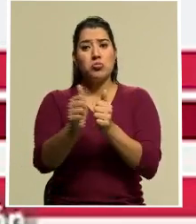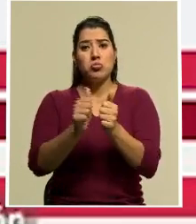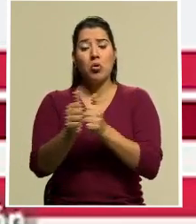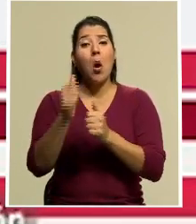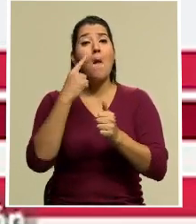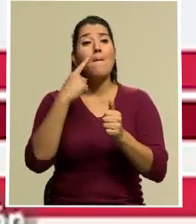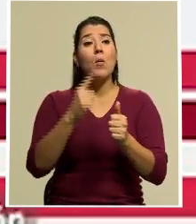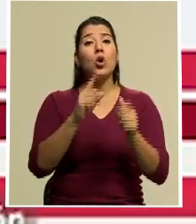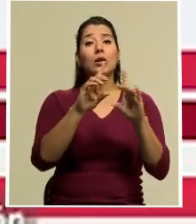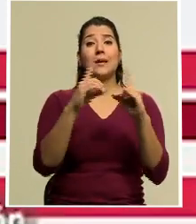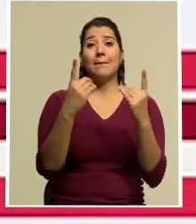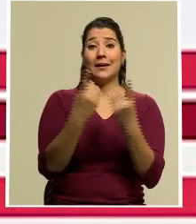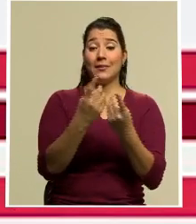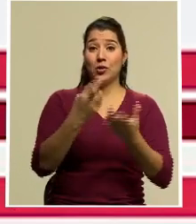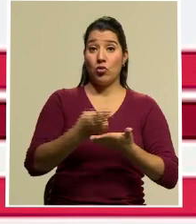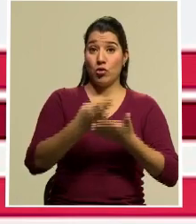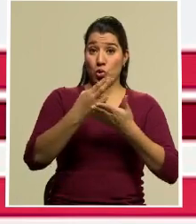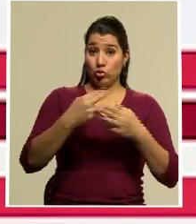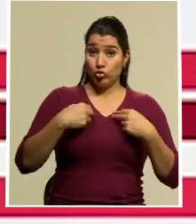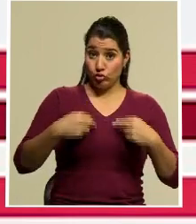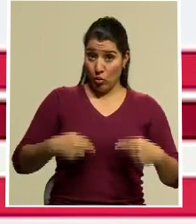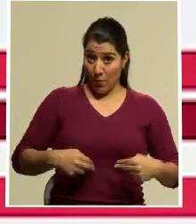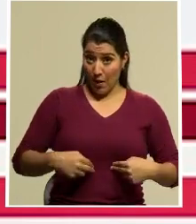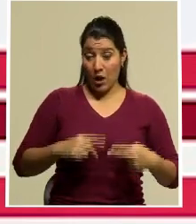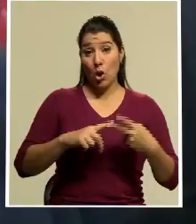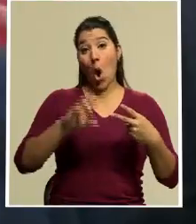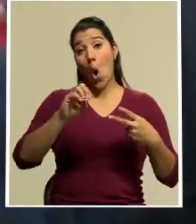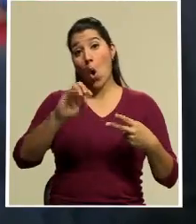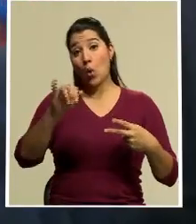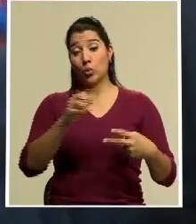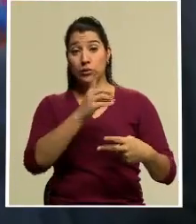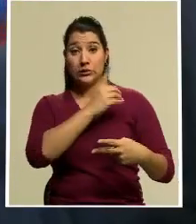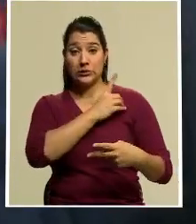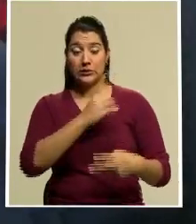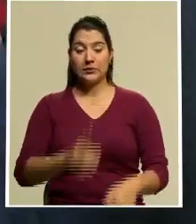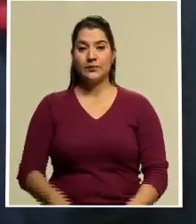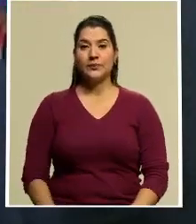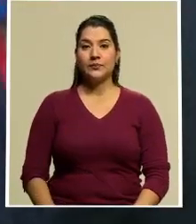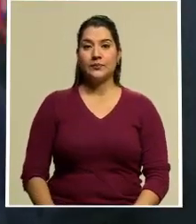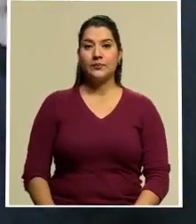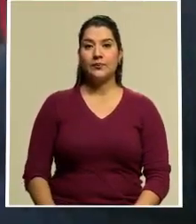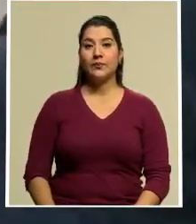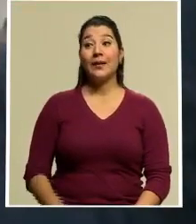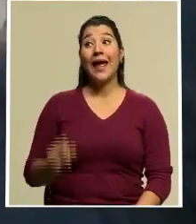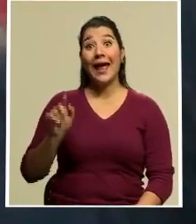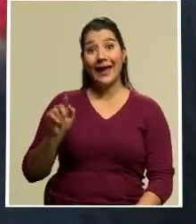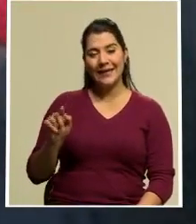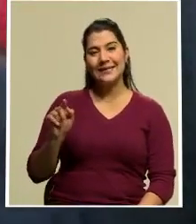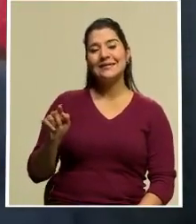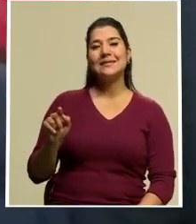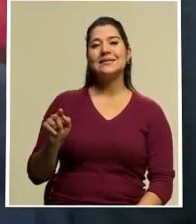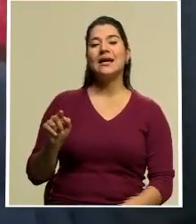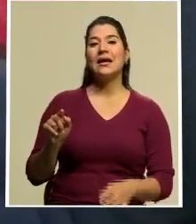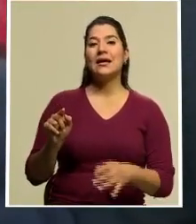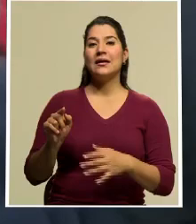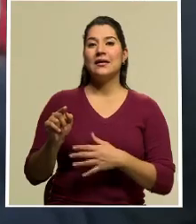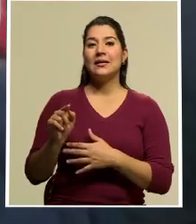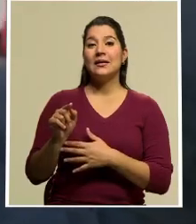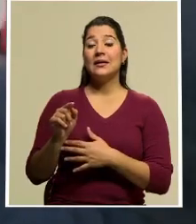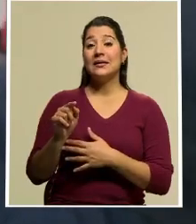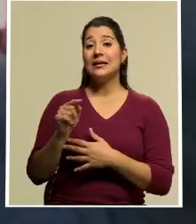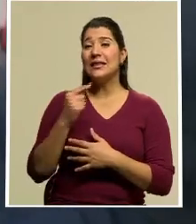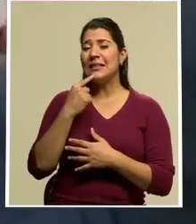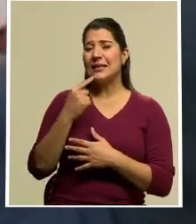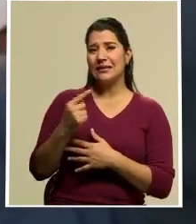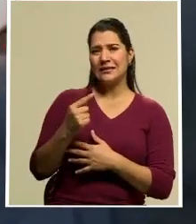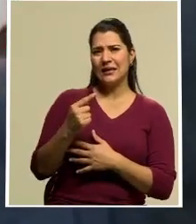humanos correspondientes o bien sus juntas directivas. La aspirante socialcristiana atribuyó el